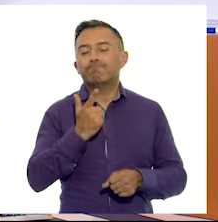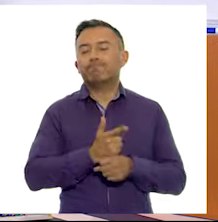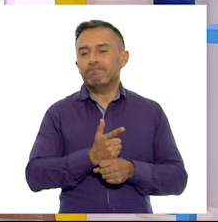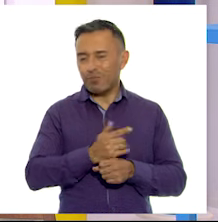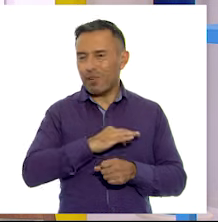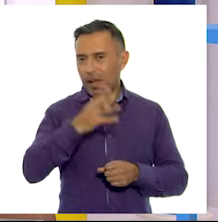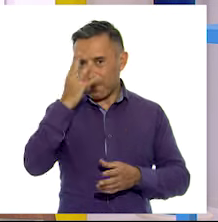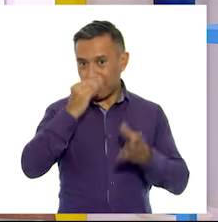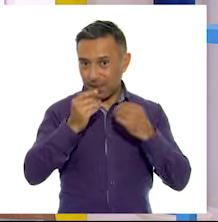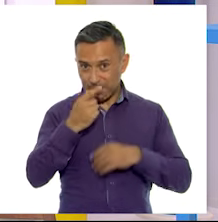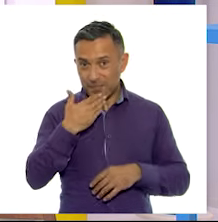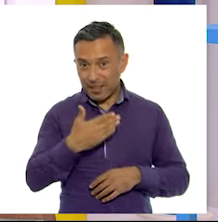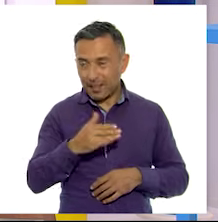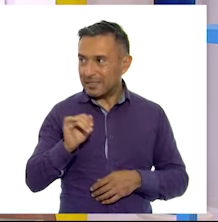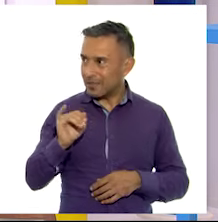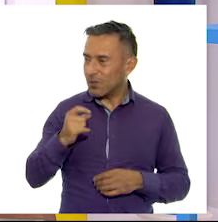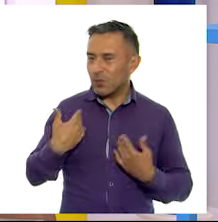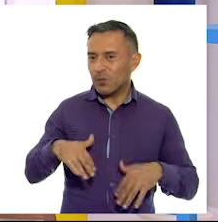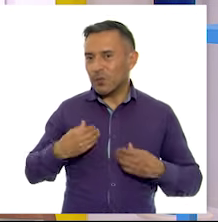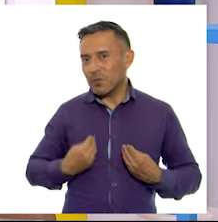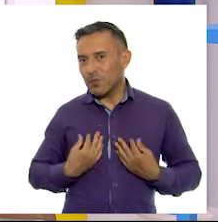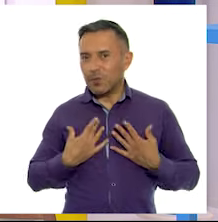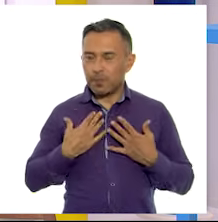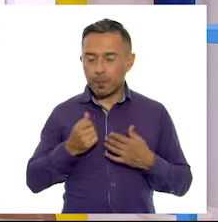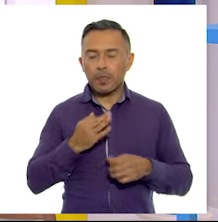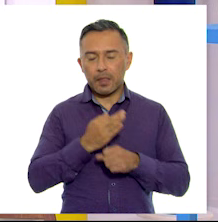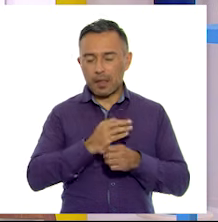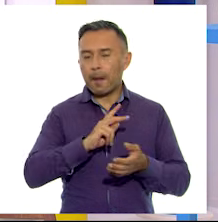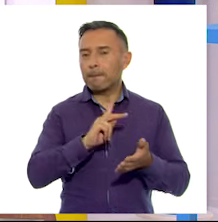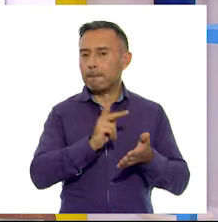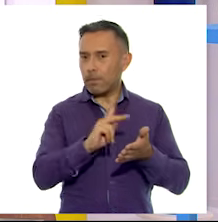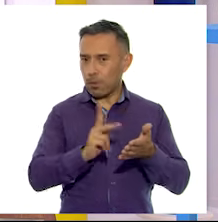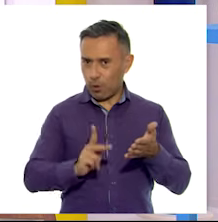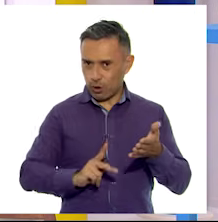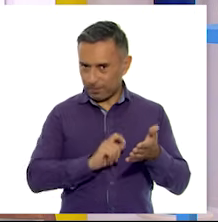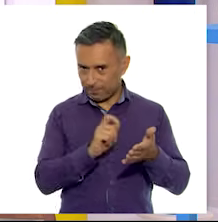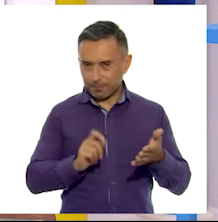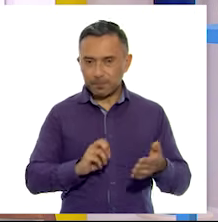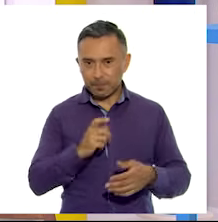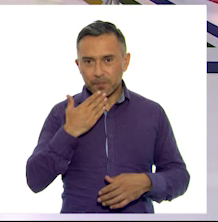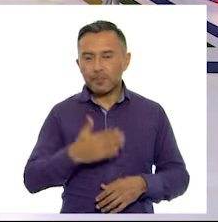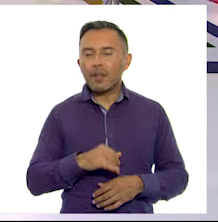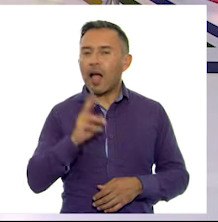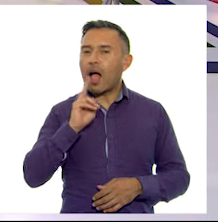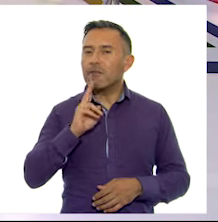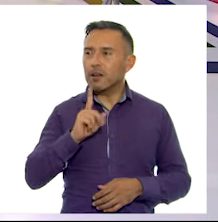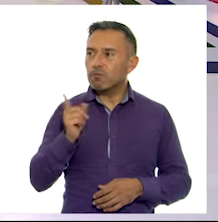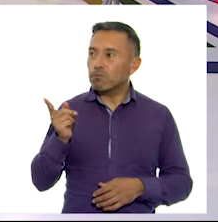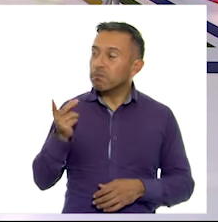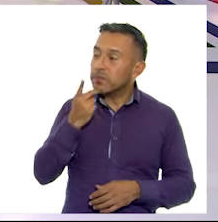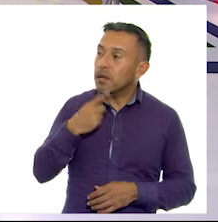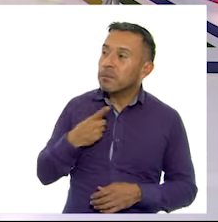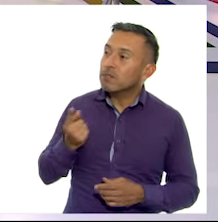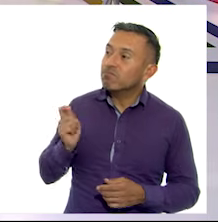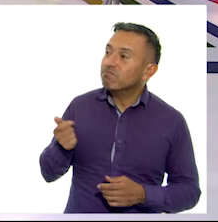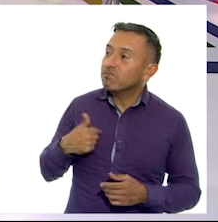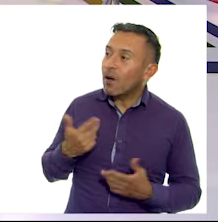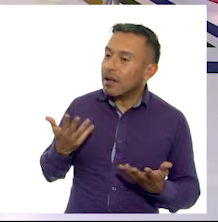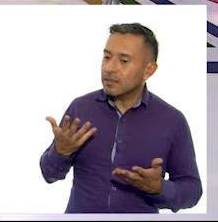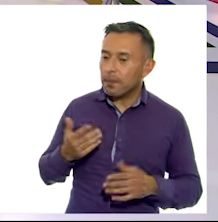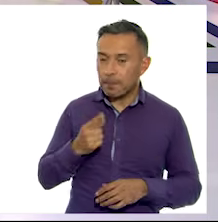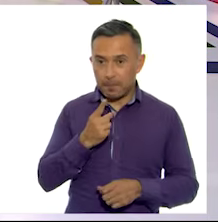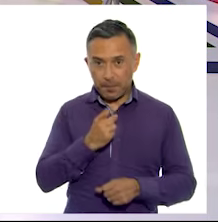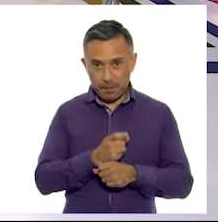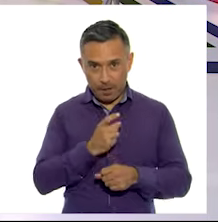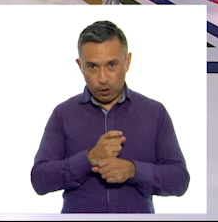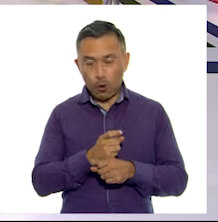¡Ay, qué emocionante! Entonces, directamente con el plumón sobre la hoja. Directamente. A ver, yo te sigo. Tú dime qué vamos a hacer. Pues primero vamos a